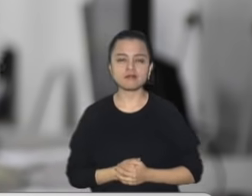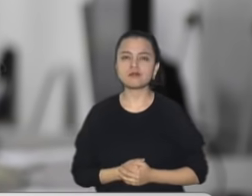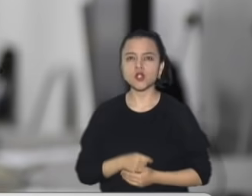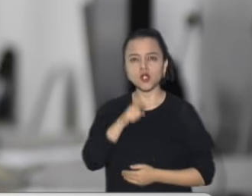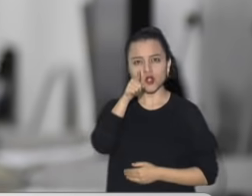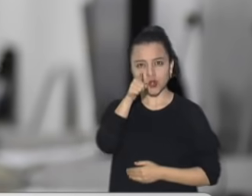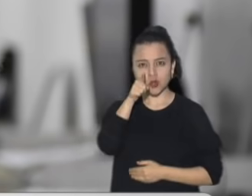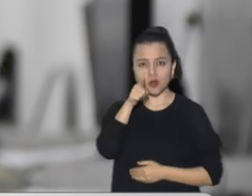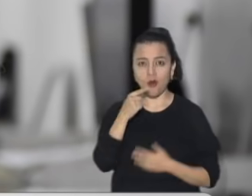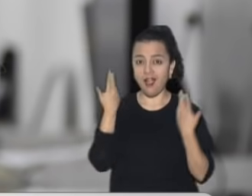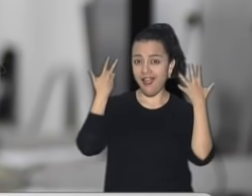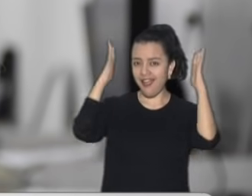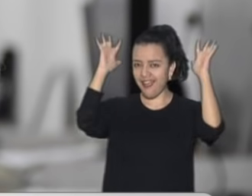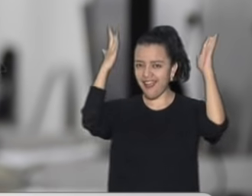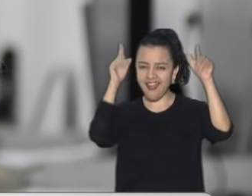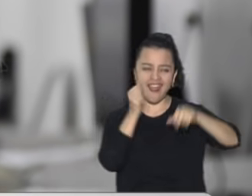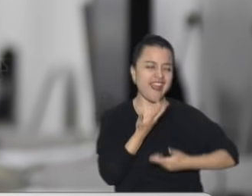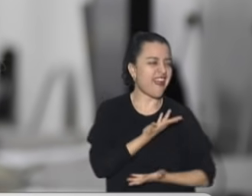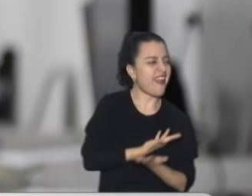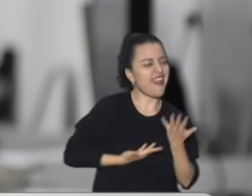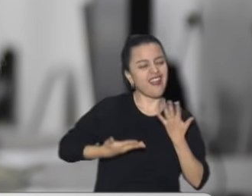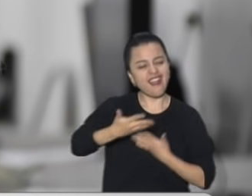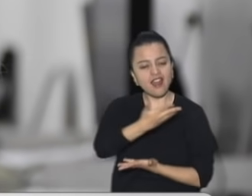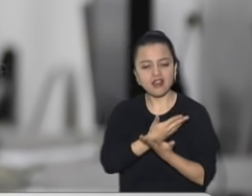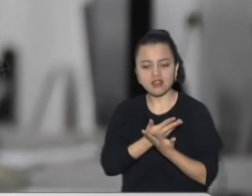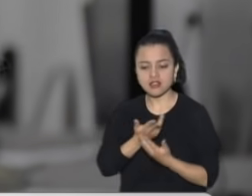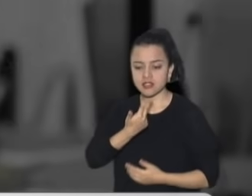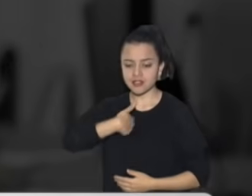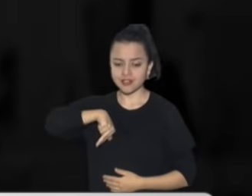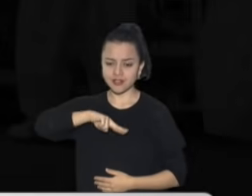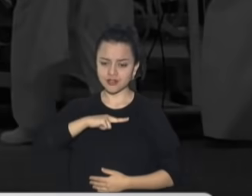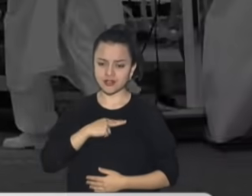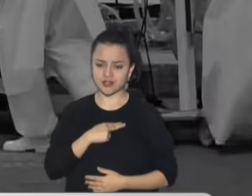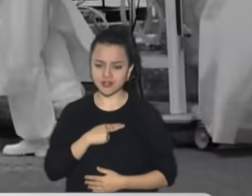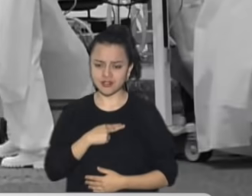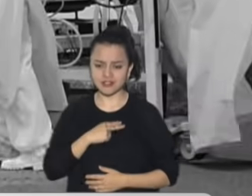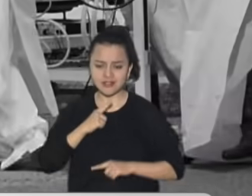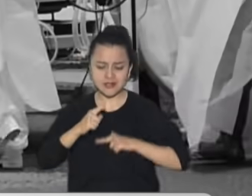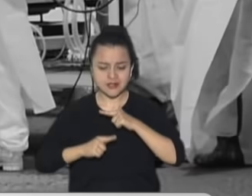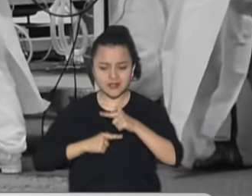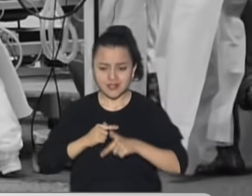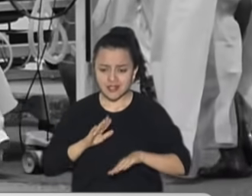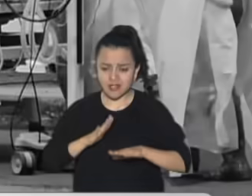Mientras tú estás de fiesta, otros estamos luchando por su vida.